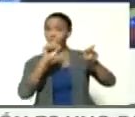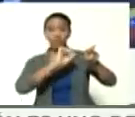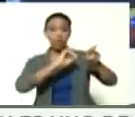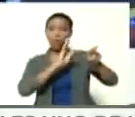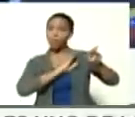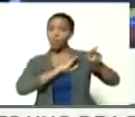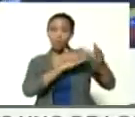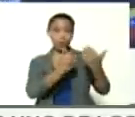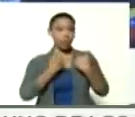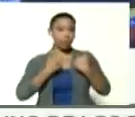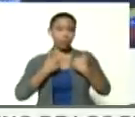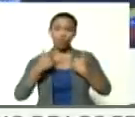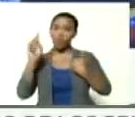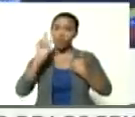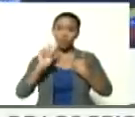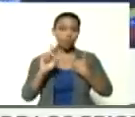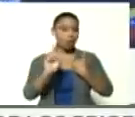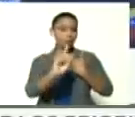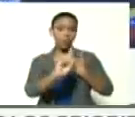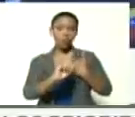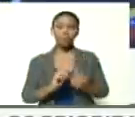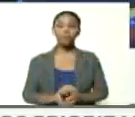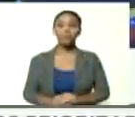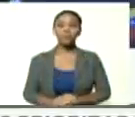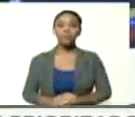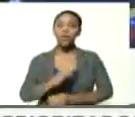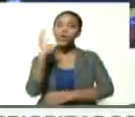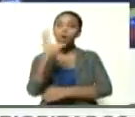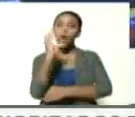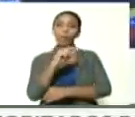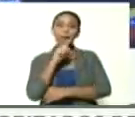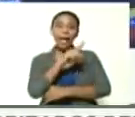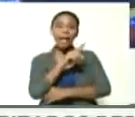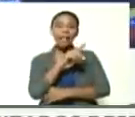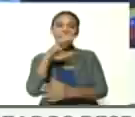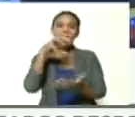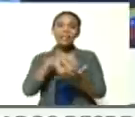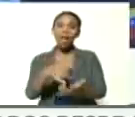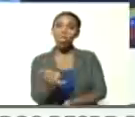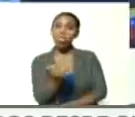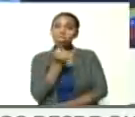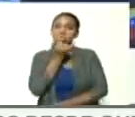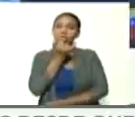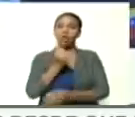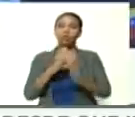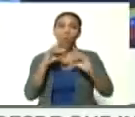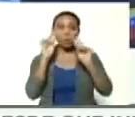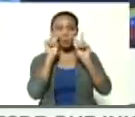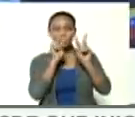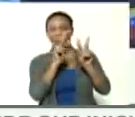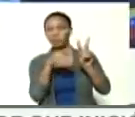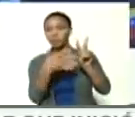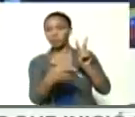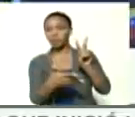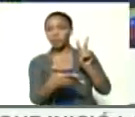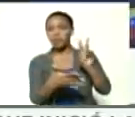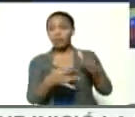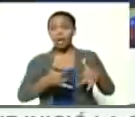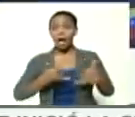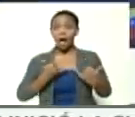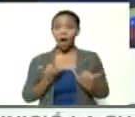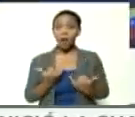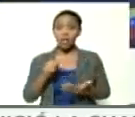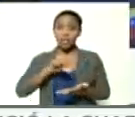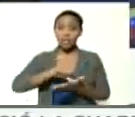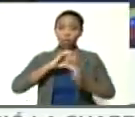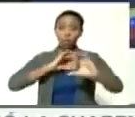conflicto venezolano. Colombia es un Estado fallido desde todo punto de vista. Ahora, desde los medios